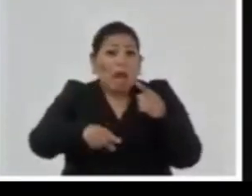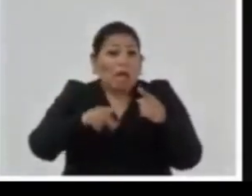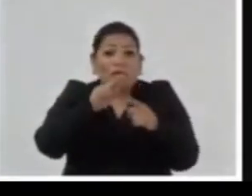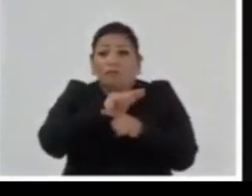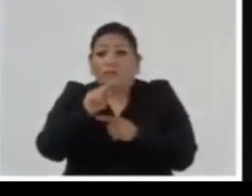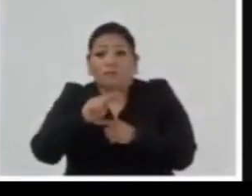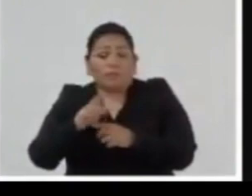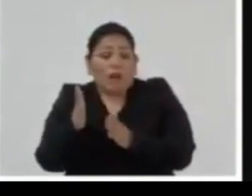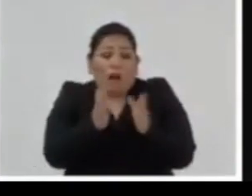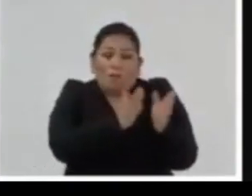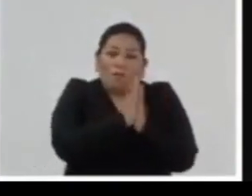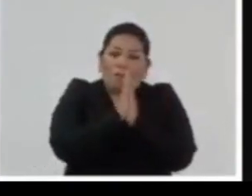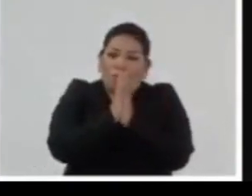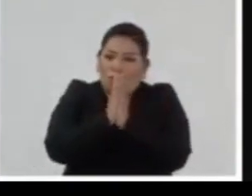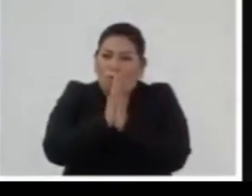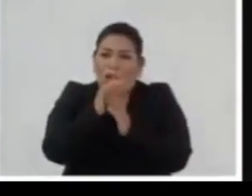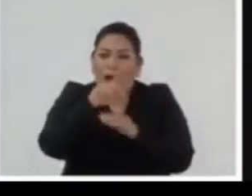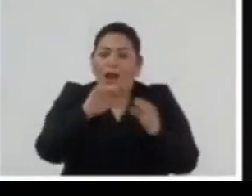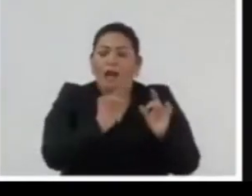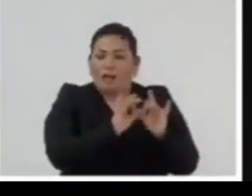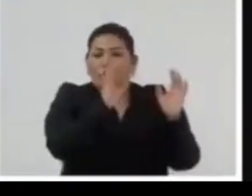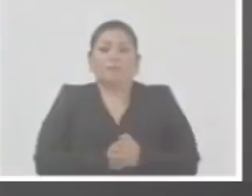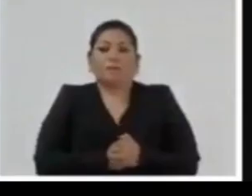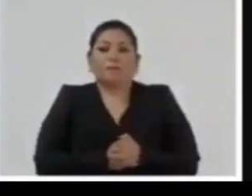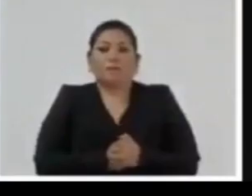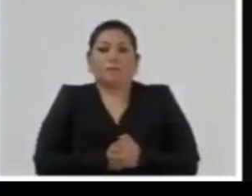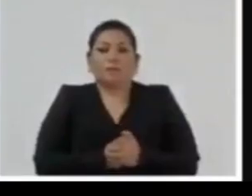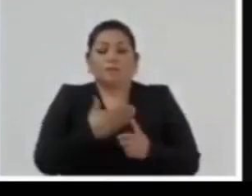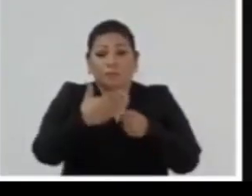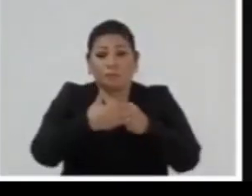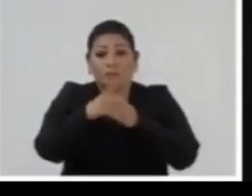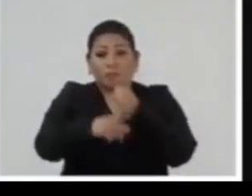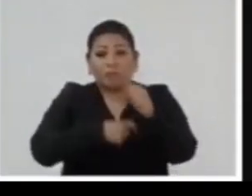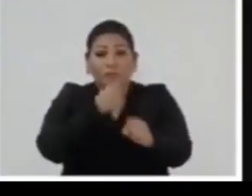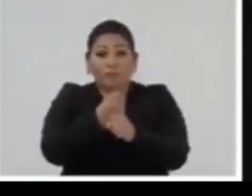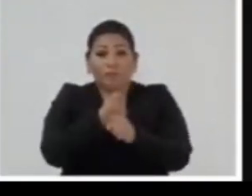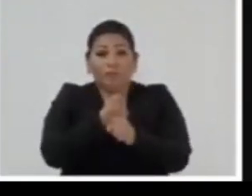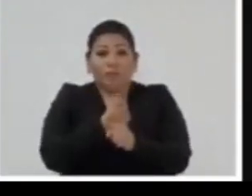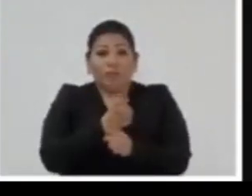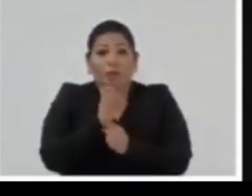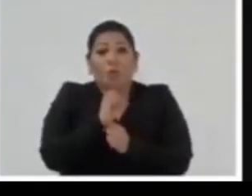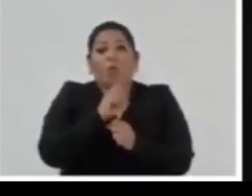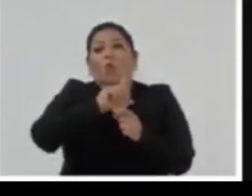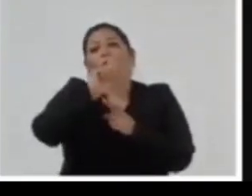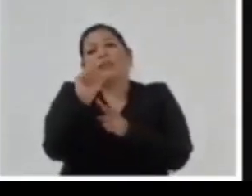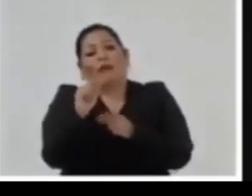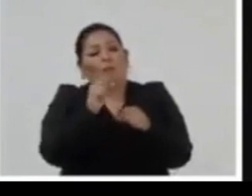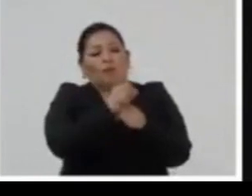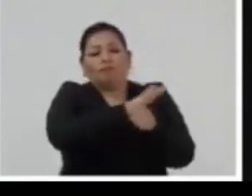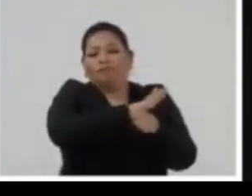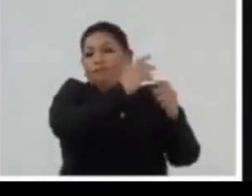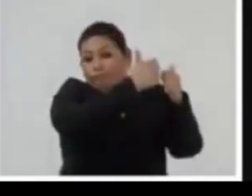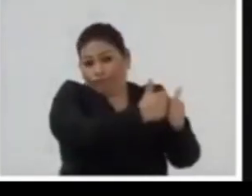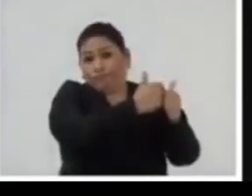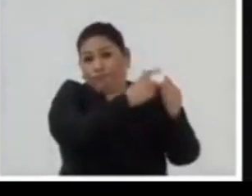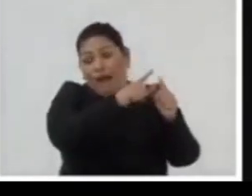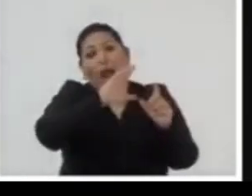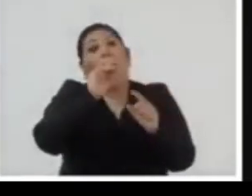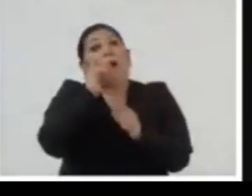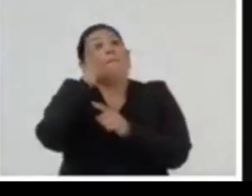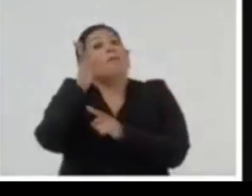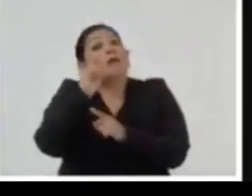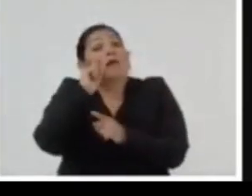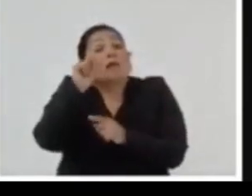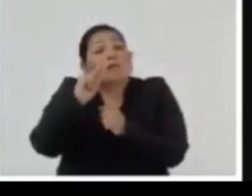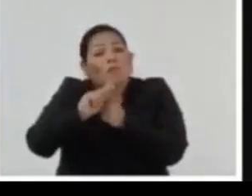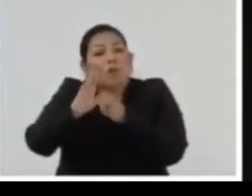de lado, por favor, la transparencia, yo diría tradicional. El próximo año o en la pospandemia, en ese sentido, que todos esperamos sea el